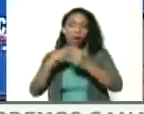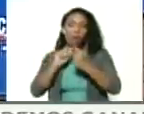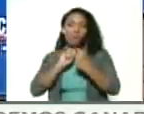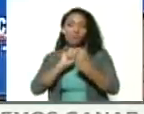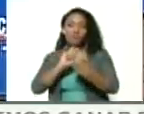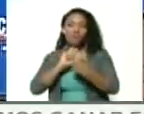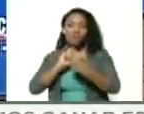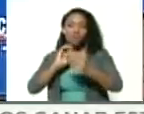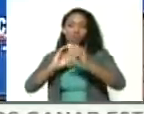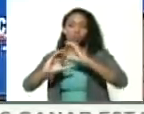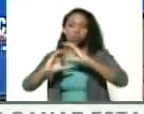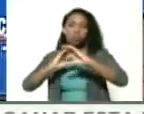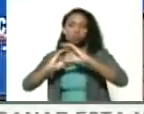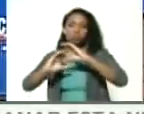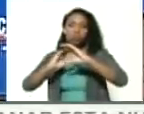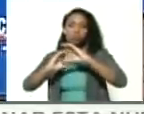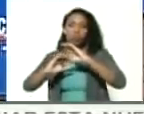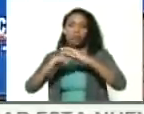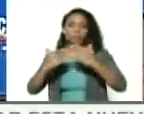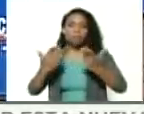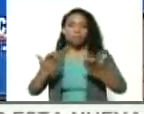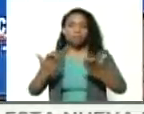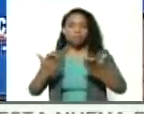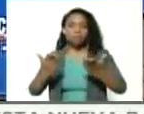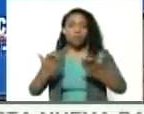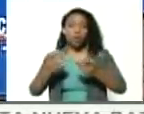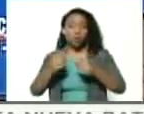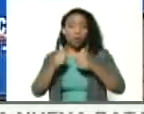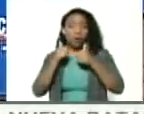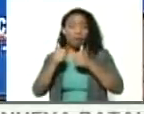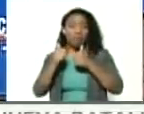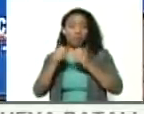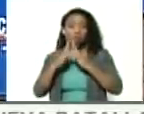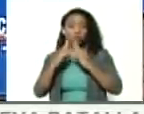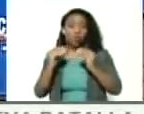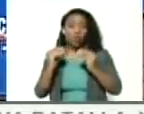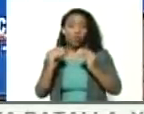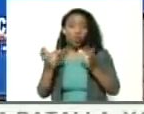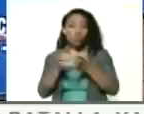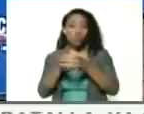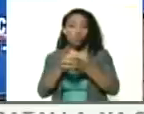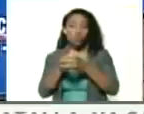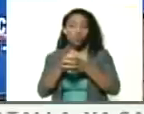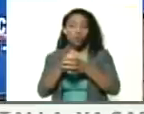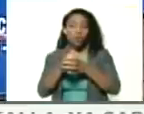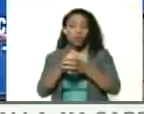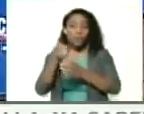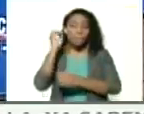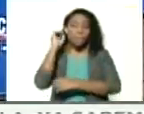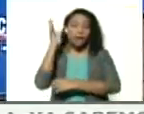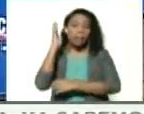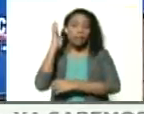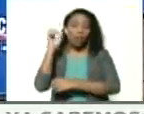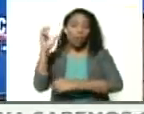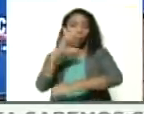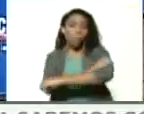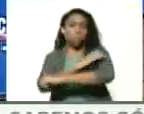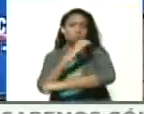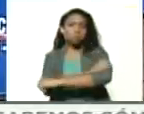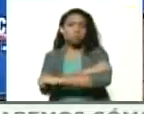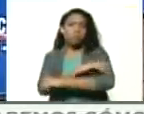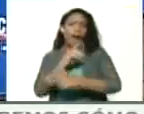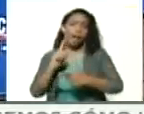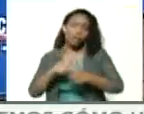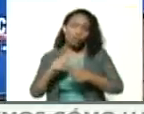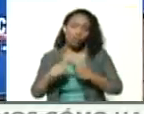conversado, con la buena parte, casi todas las fracciones parlamentarias de la oposición para